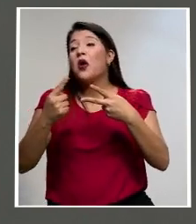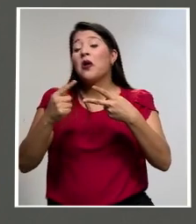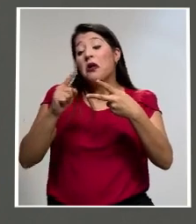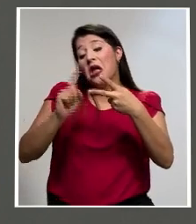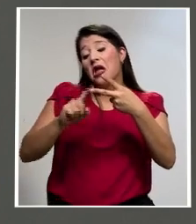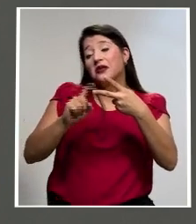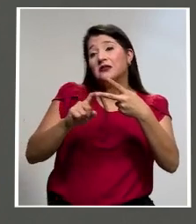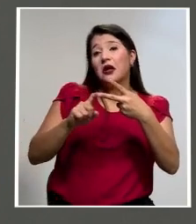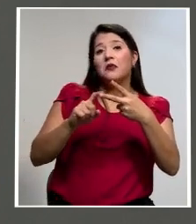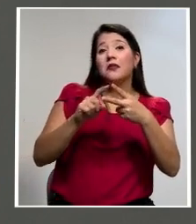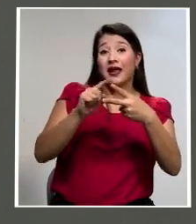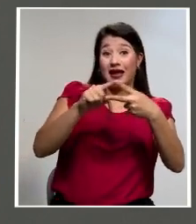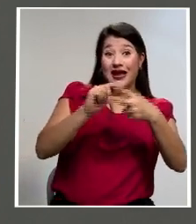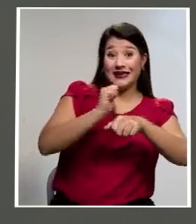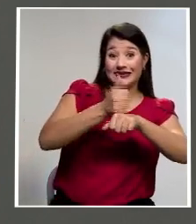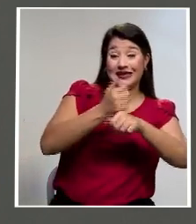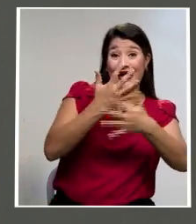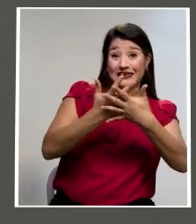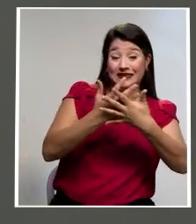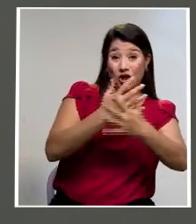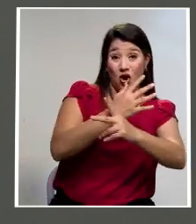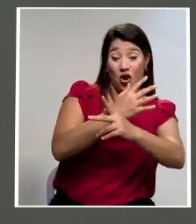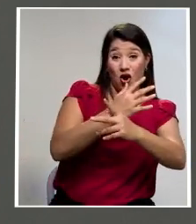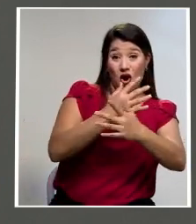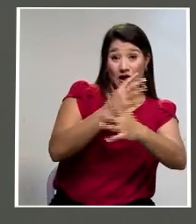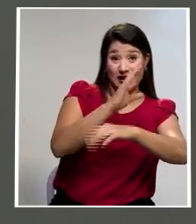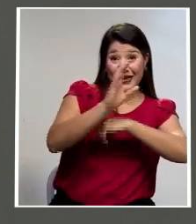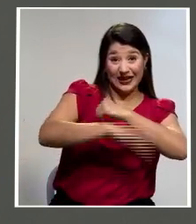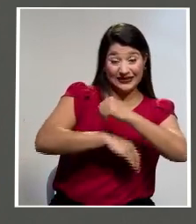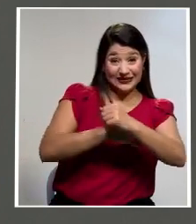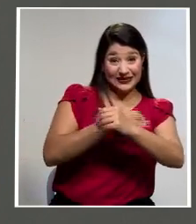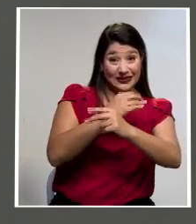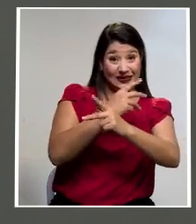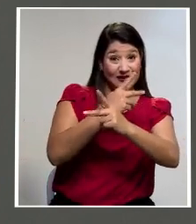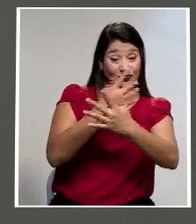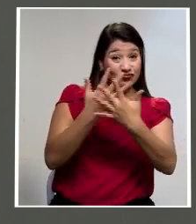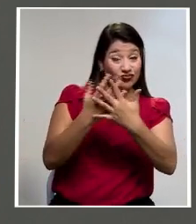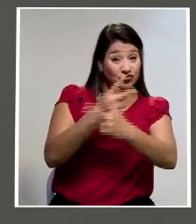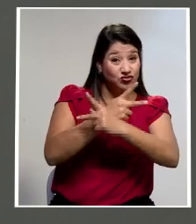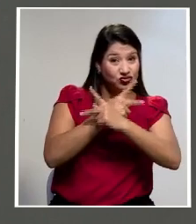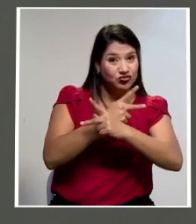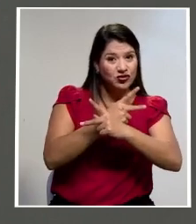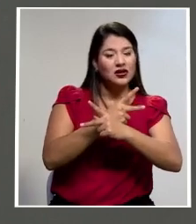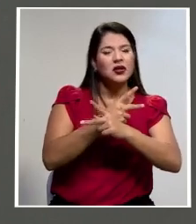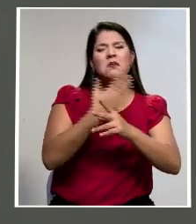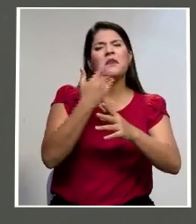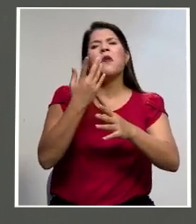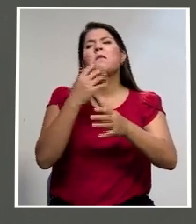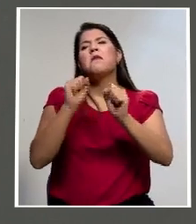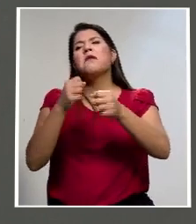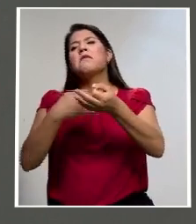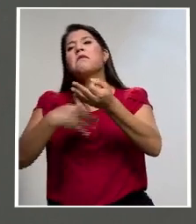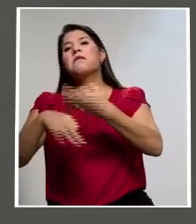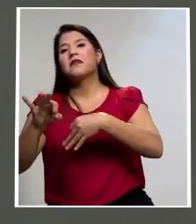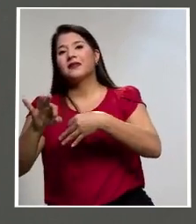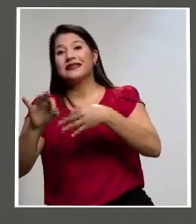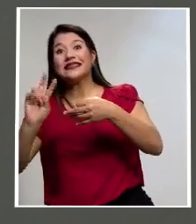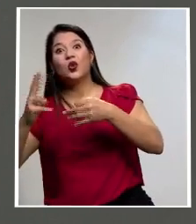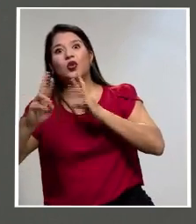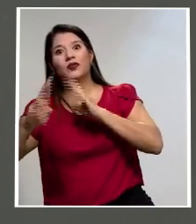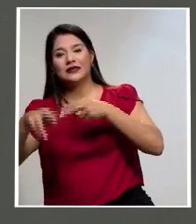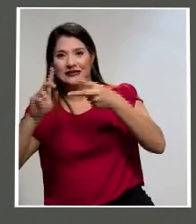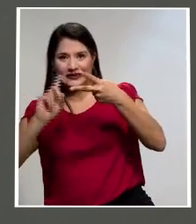valoró, digamos, adecuadamente el riesgo de que quedara firme la prisión preventiva, que fue lo que ocurrió en este